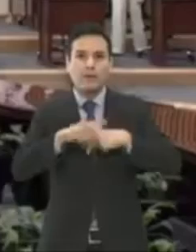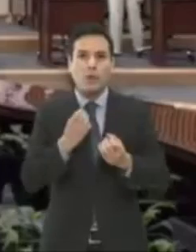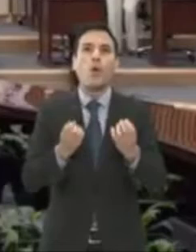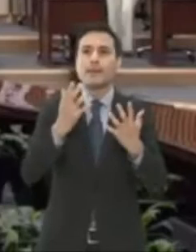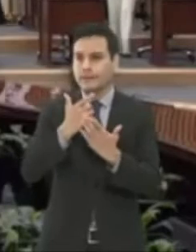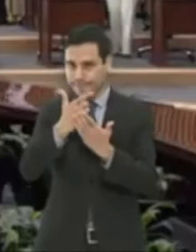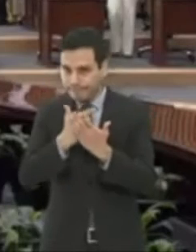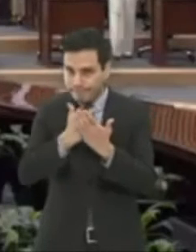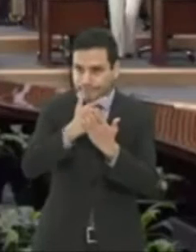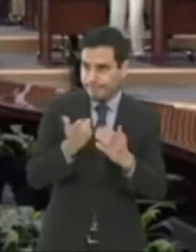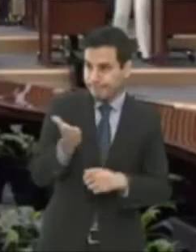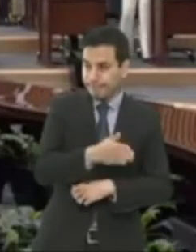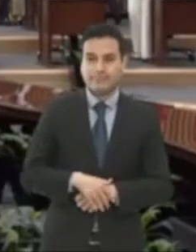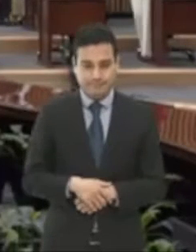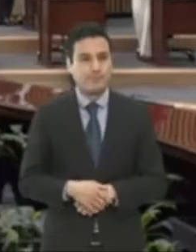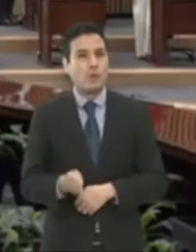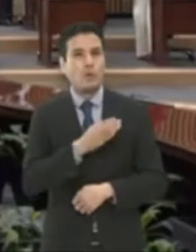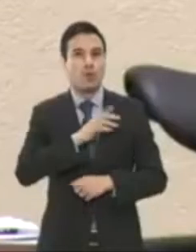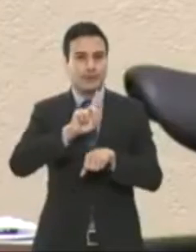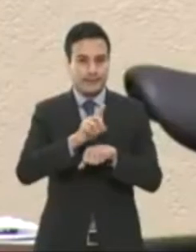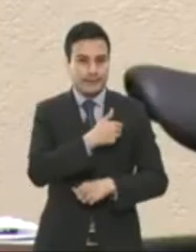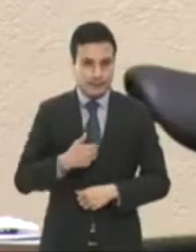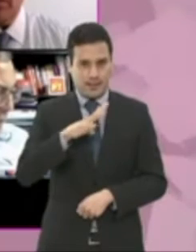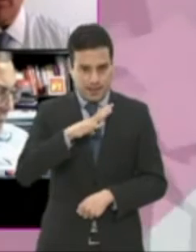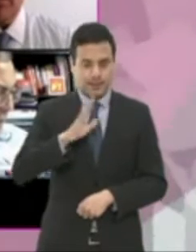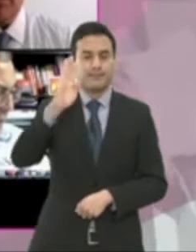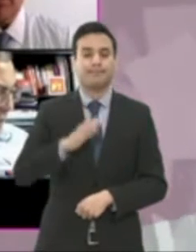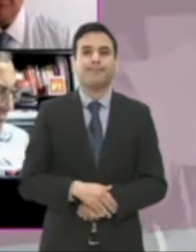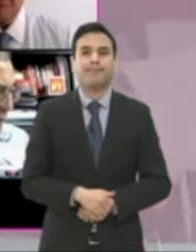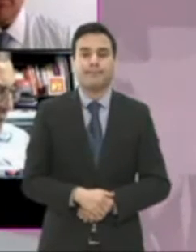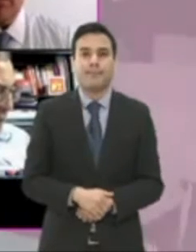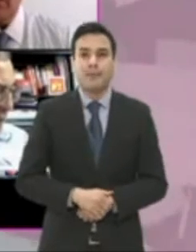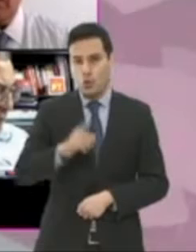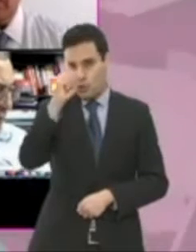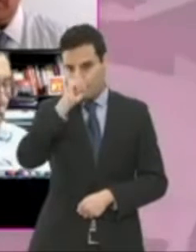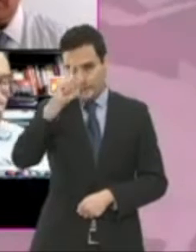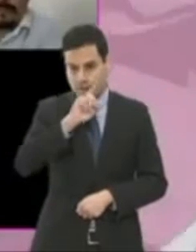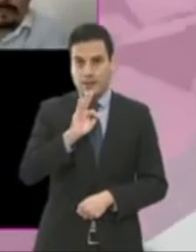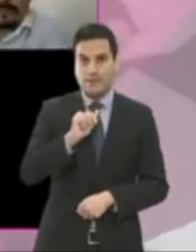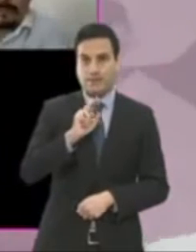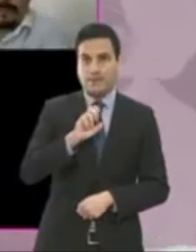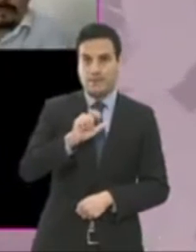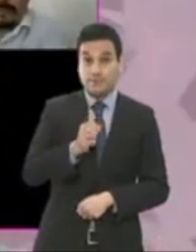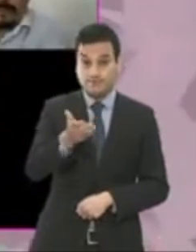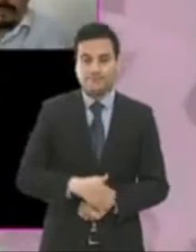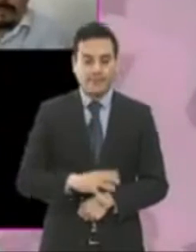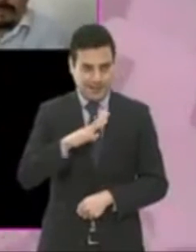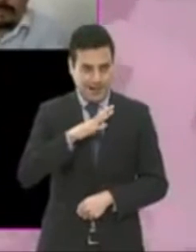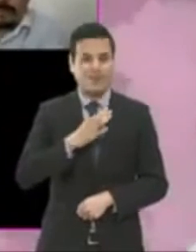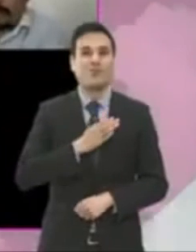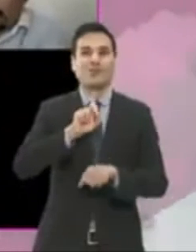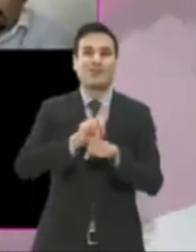Nacional electoral seccionó de manera virtual para conocer el escrito de queja del partido Acción Nacional en contra de la jefa de gobierno